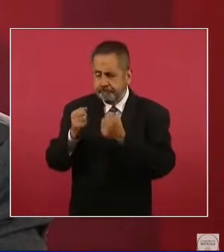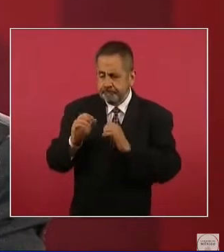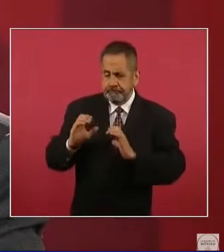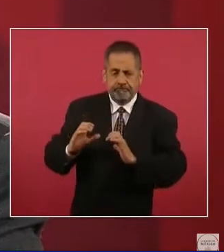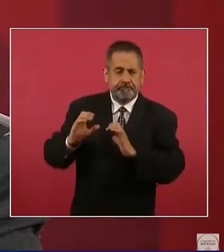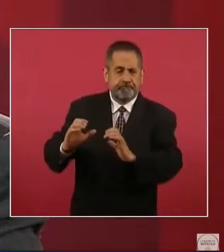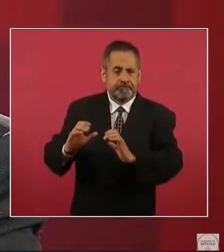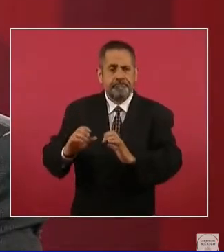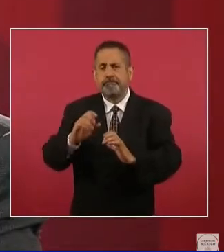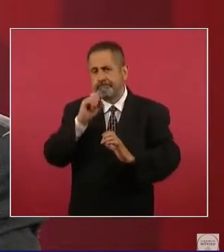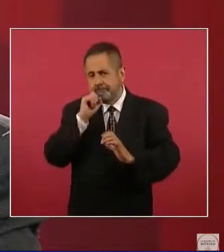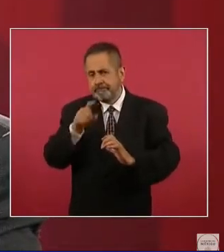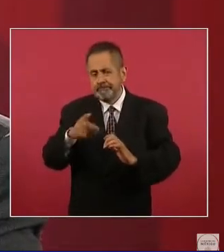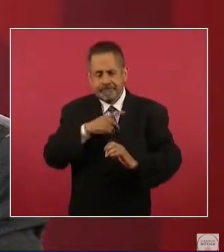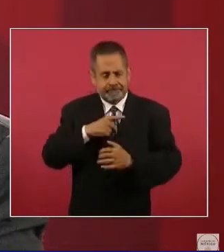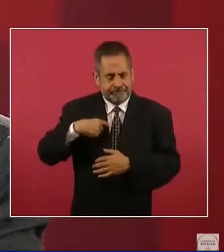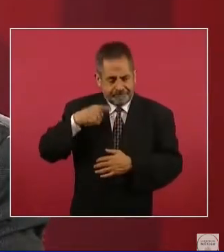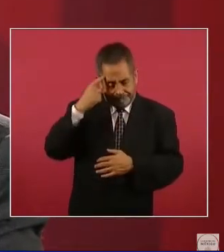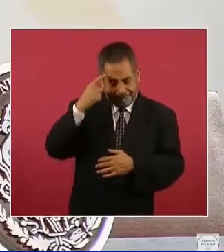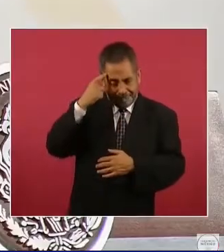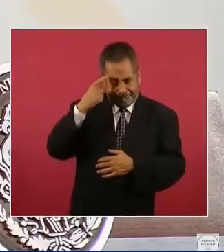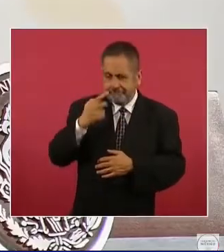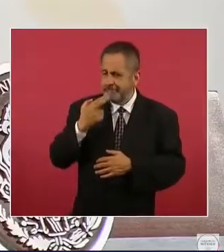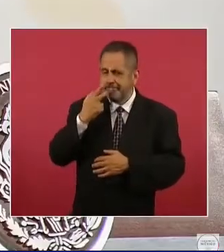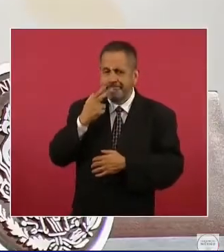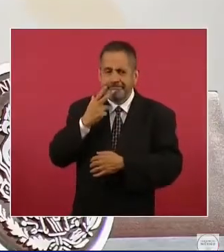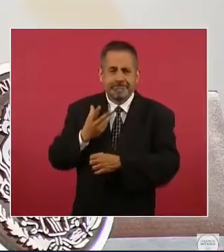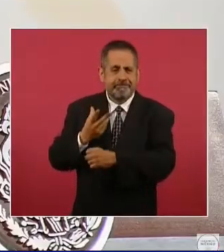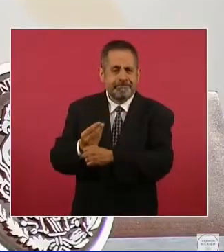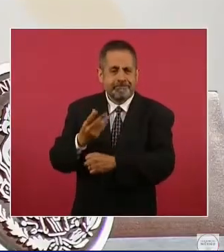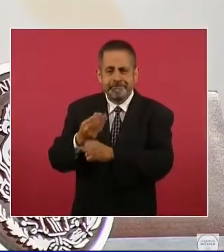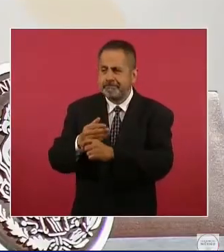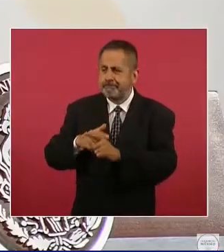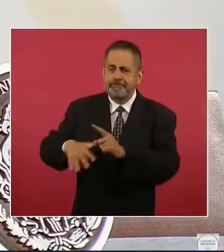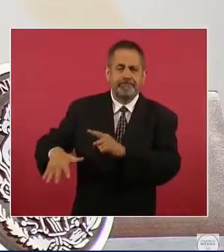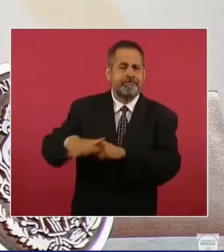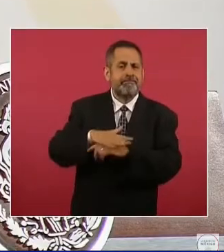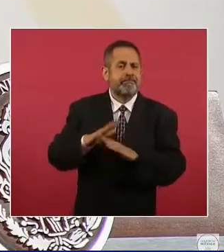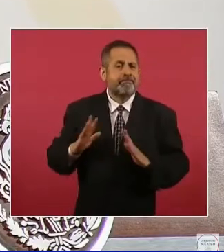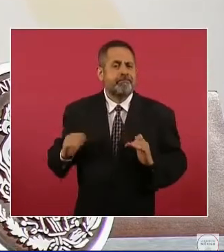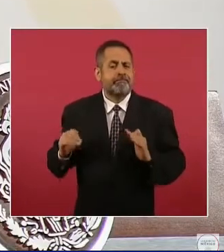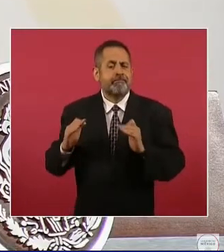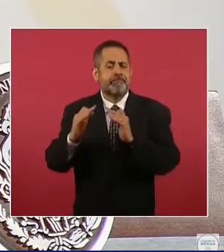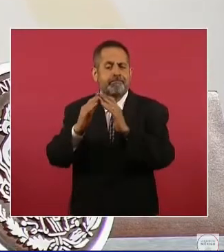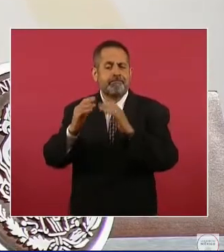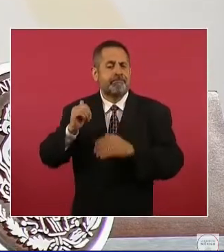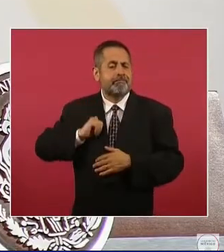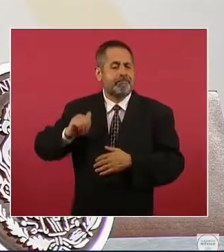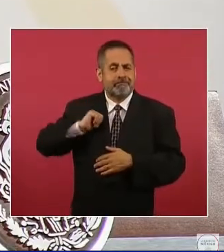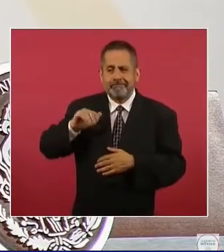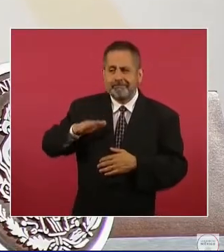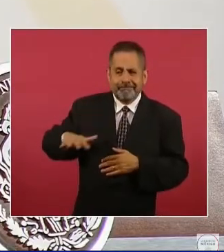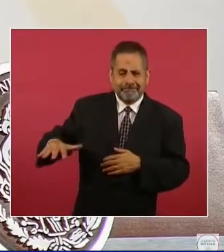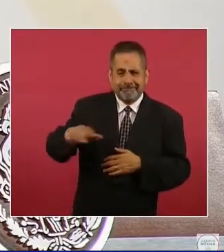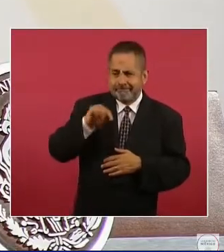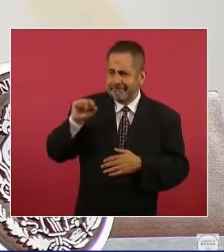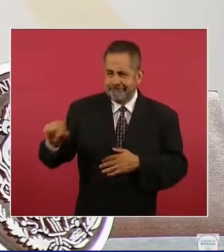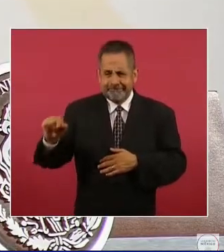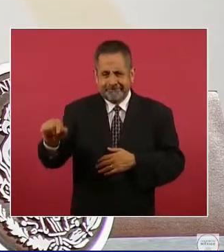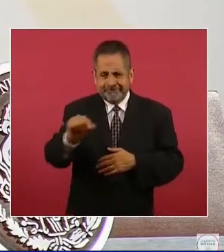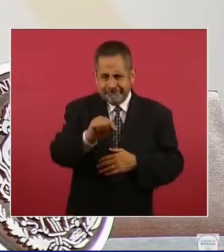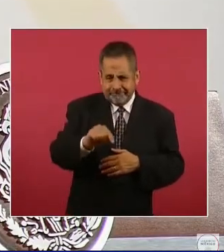hagamos una labor para el mejoramiento de las zonas arqueológicas que seguramente verán